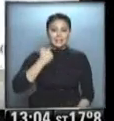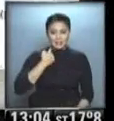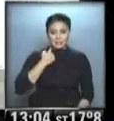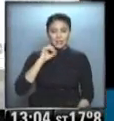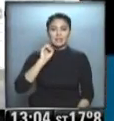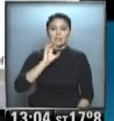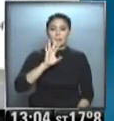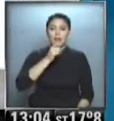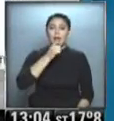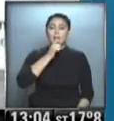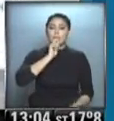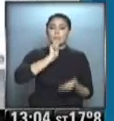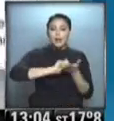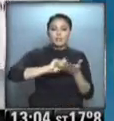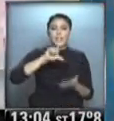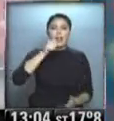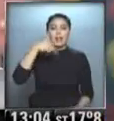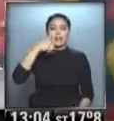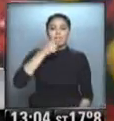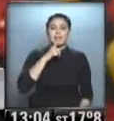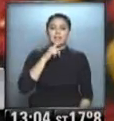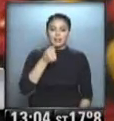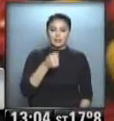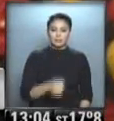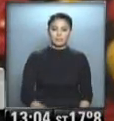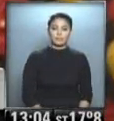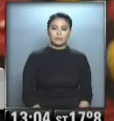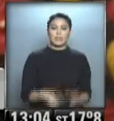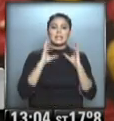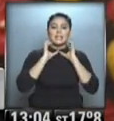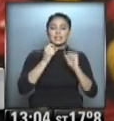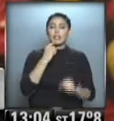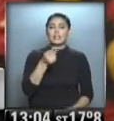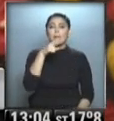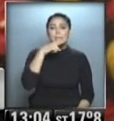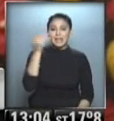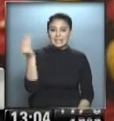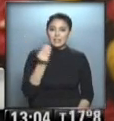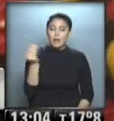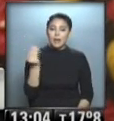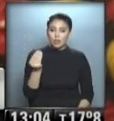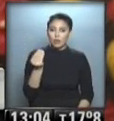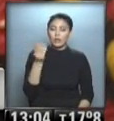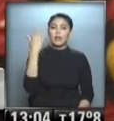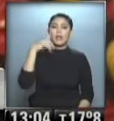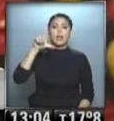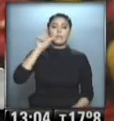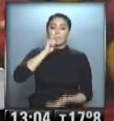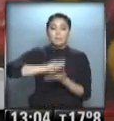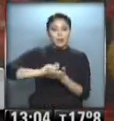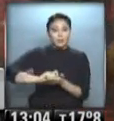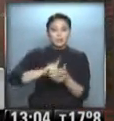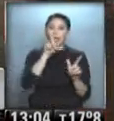programa del periodista La Nata. Bueno, mire, durante el día viernes y sábado, tanto el señor La Nata a